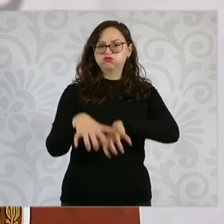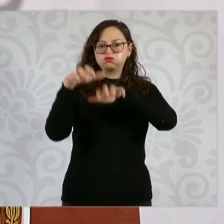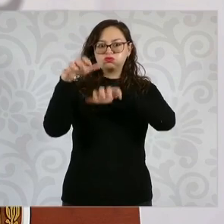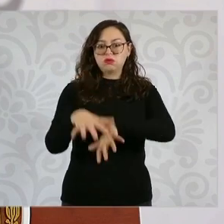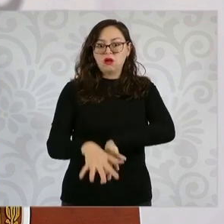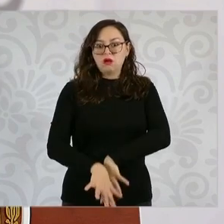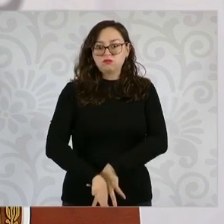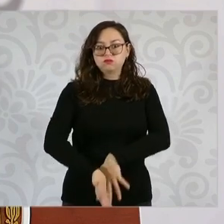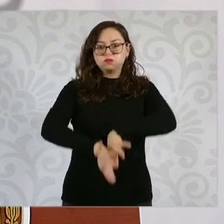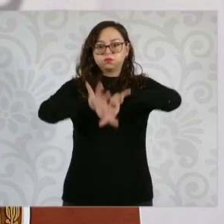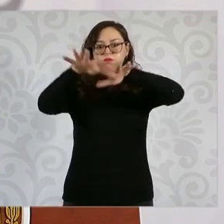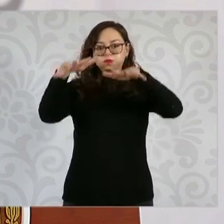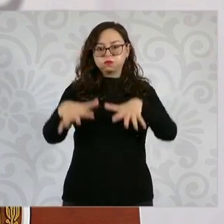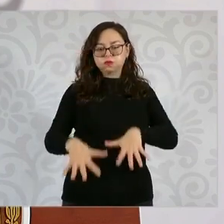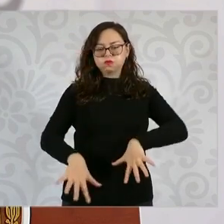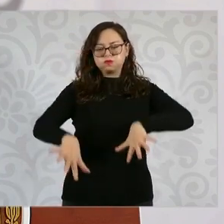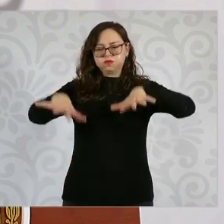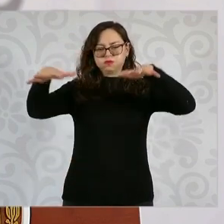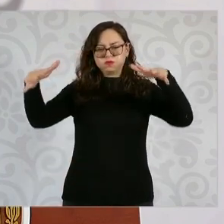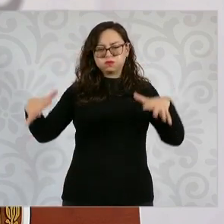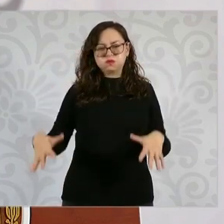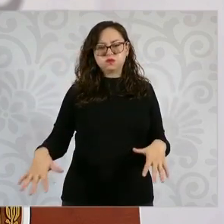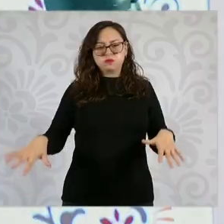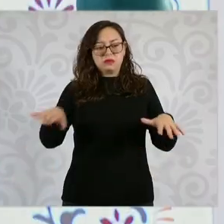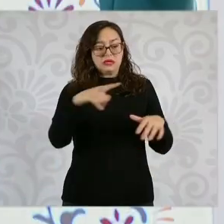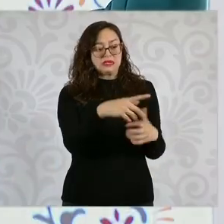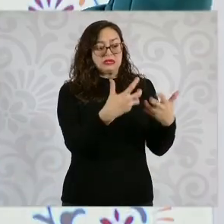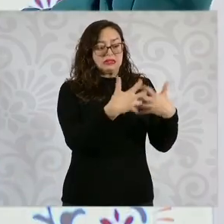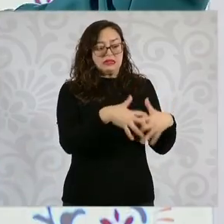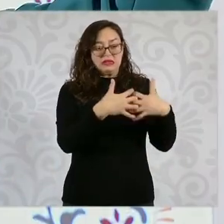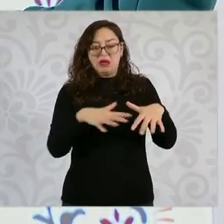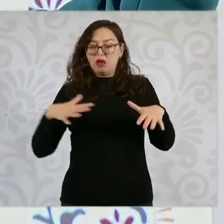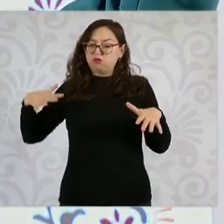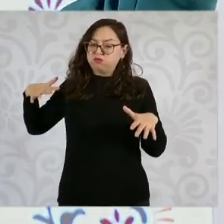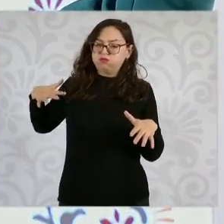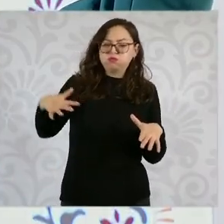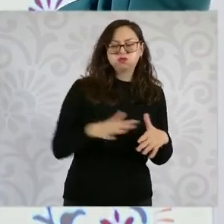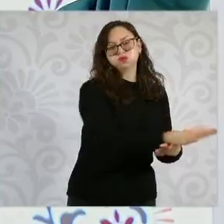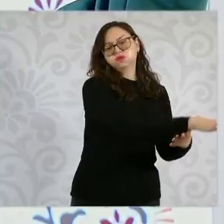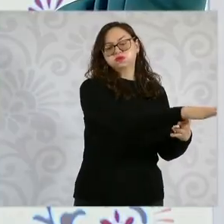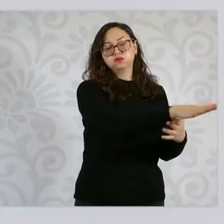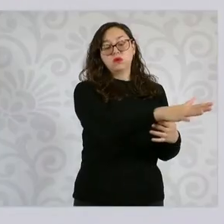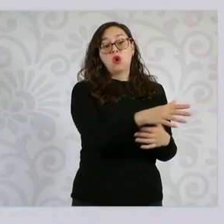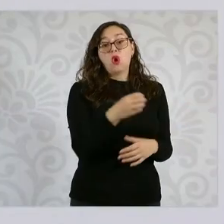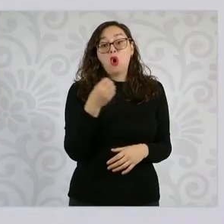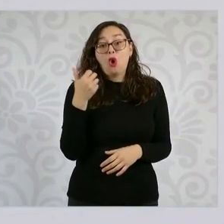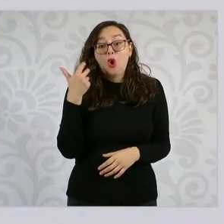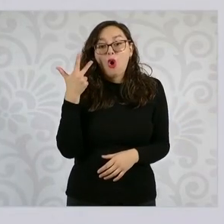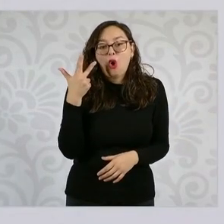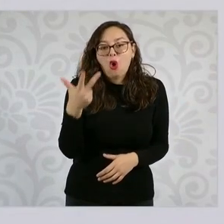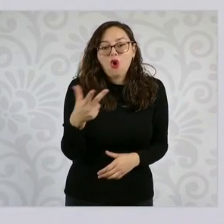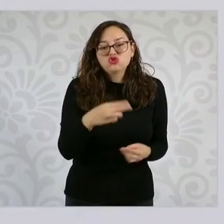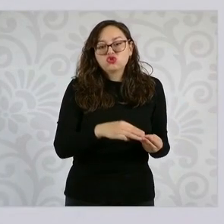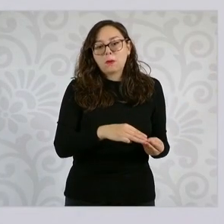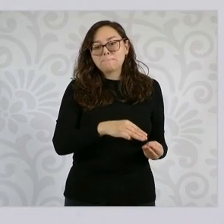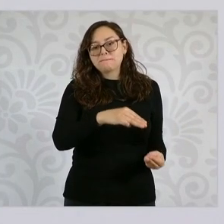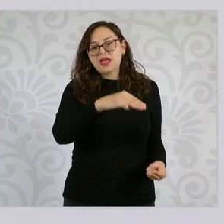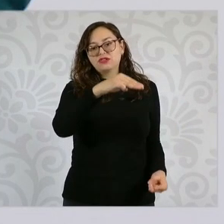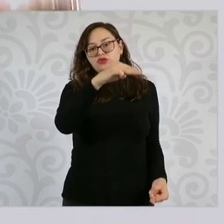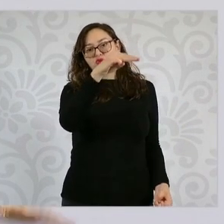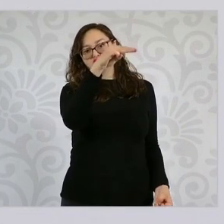llevó lodo a los sistemas de bombeo. Entonces, son como 8 metros en la mayoría de los sistemas de bombeo